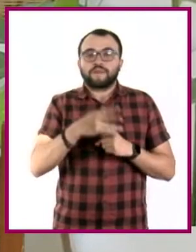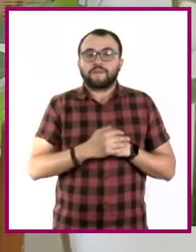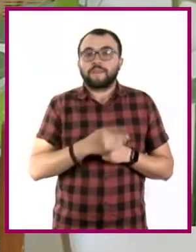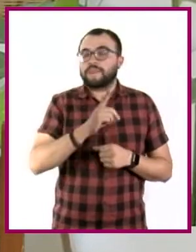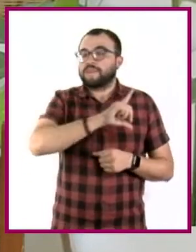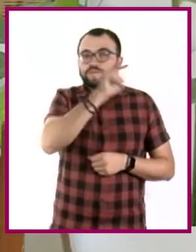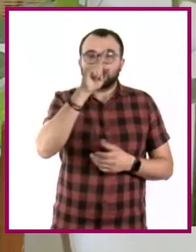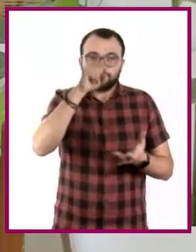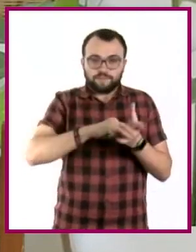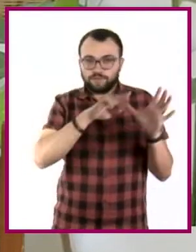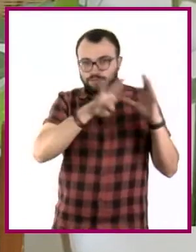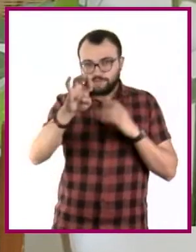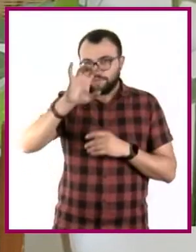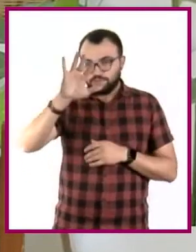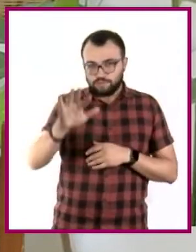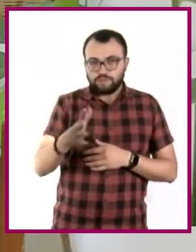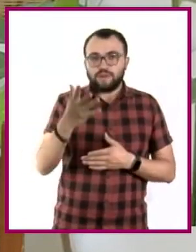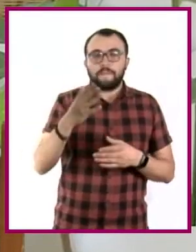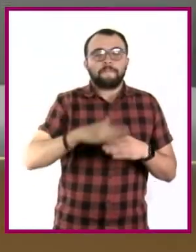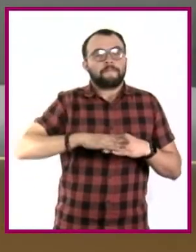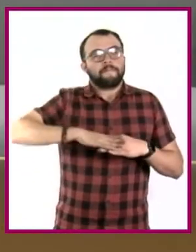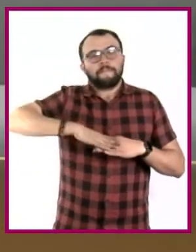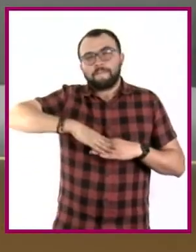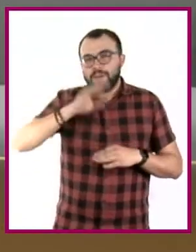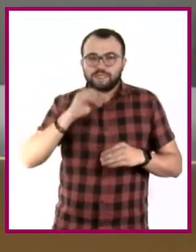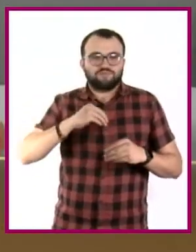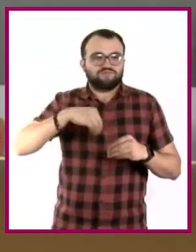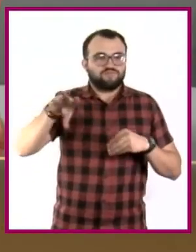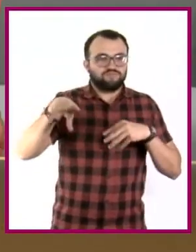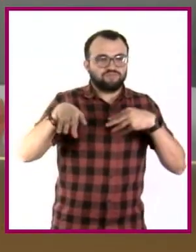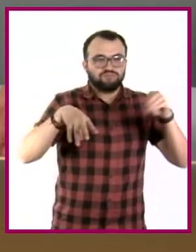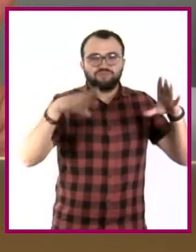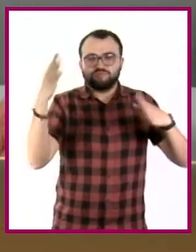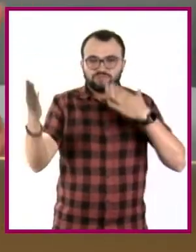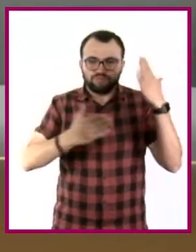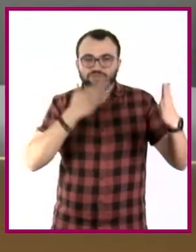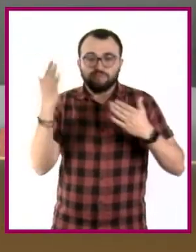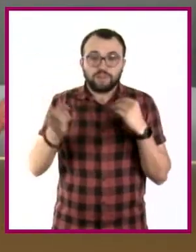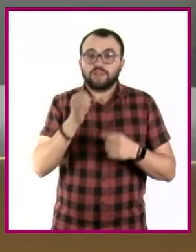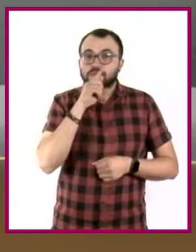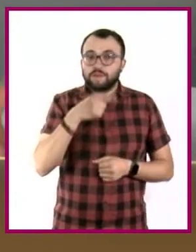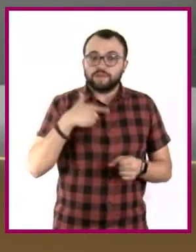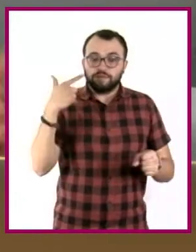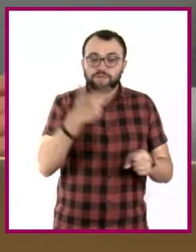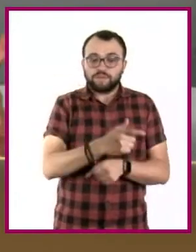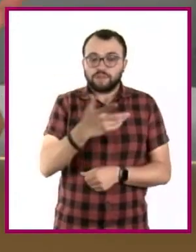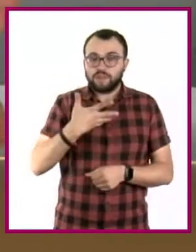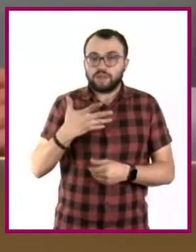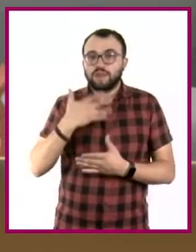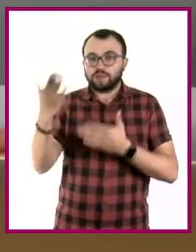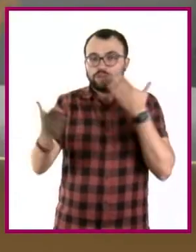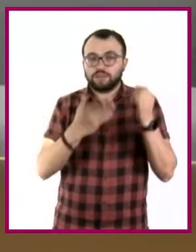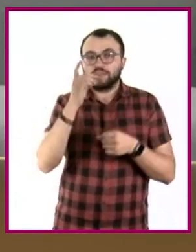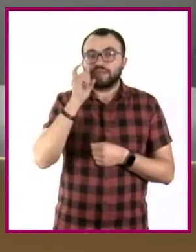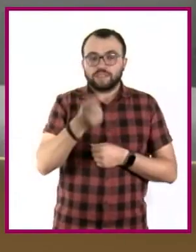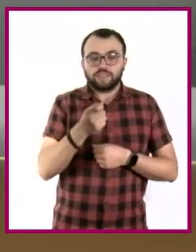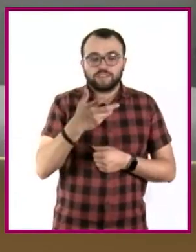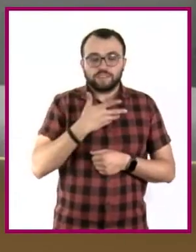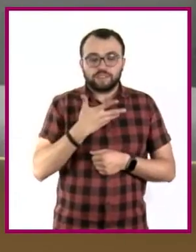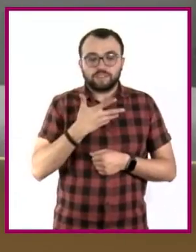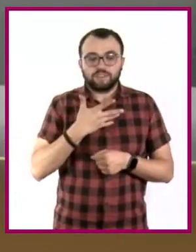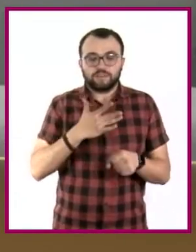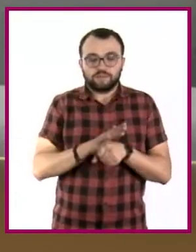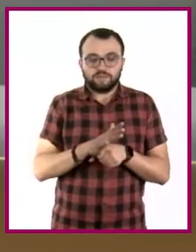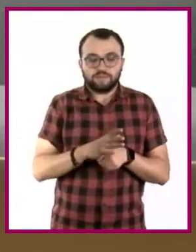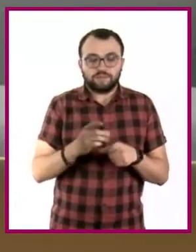1950, despuntaron ya gran cantidad de estudios. Encontré que también existen estudios que destacan la existencia de toda una